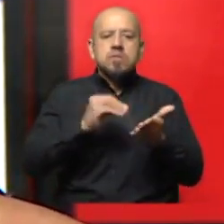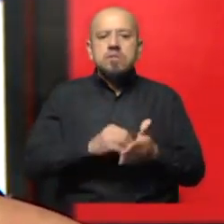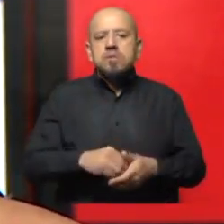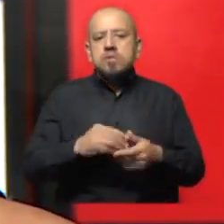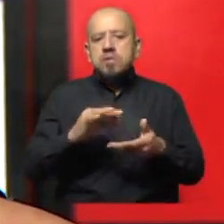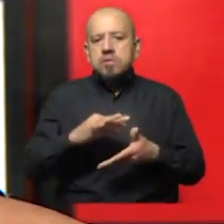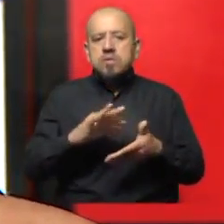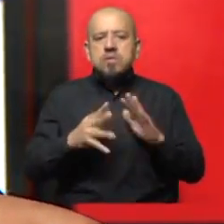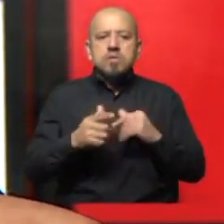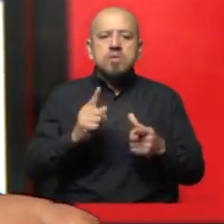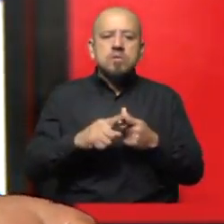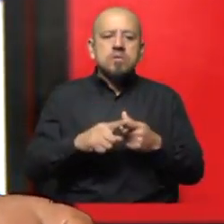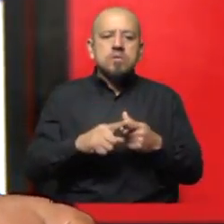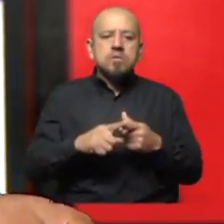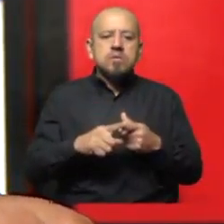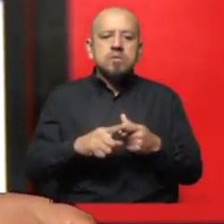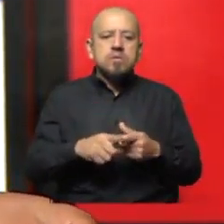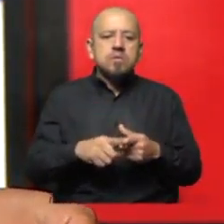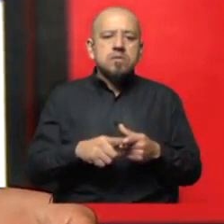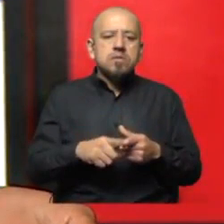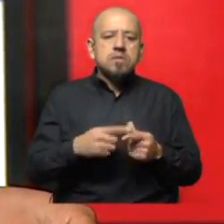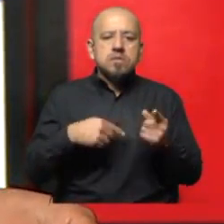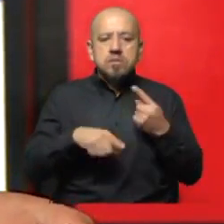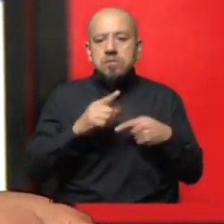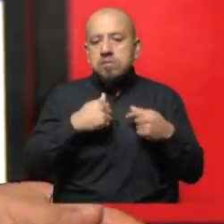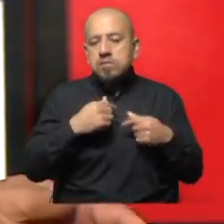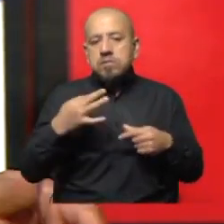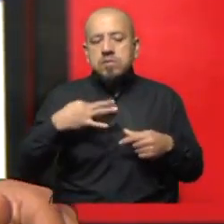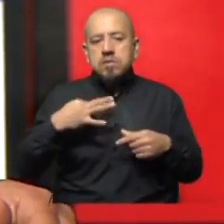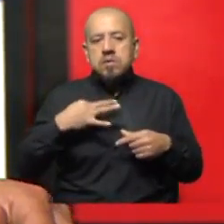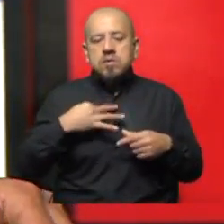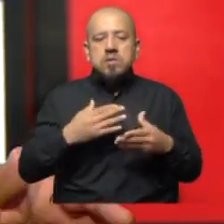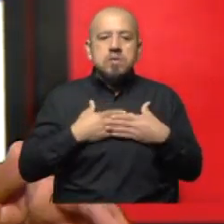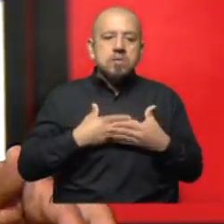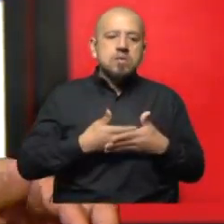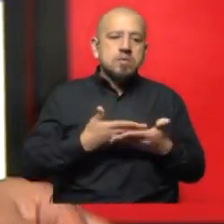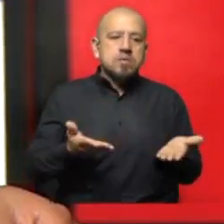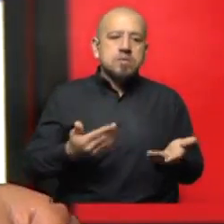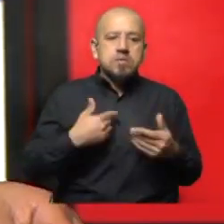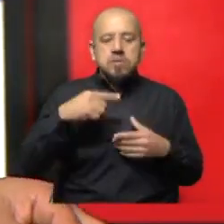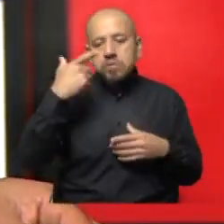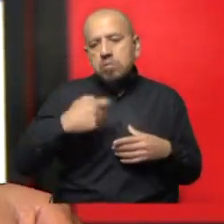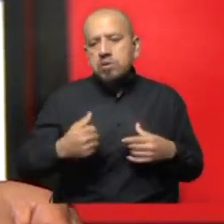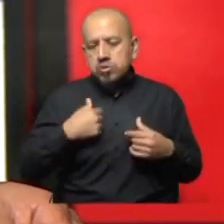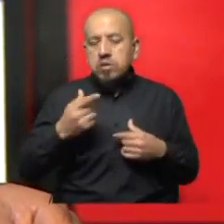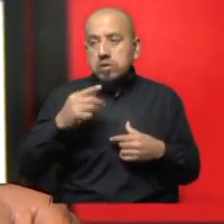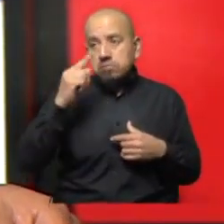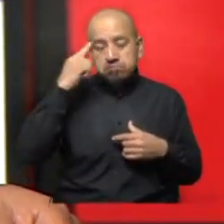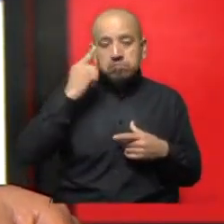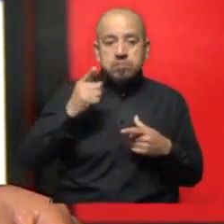los mismos movimientos viste pero bueno es parte de mi vida lo vamos me ha construido como persona también